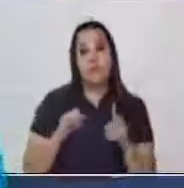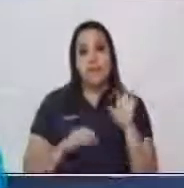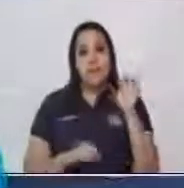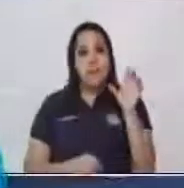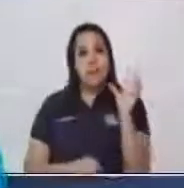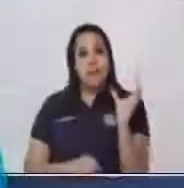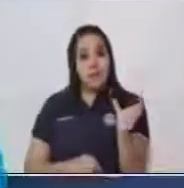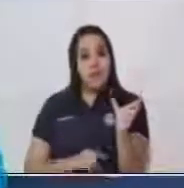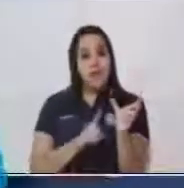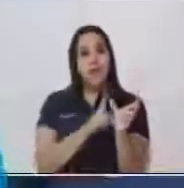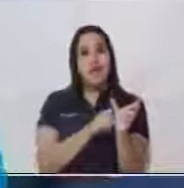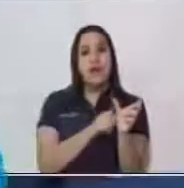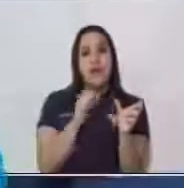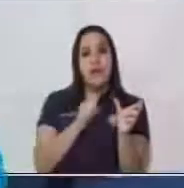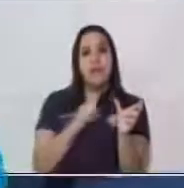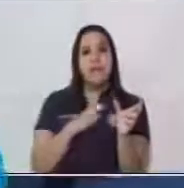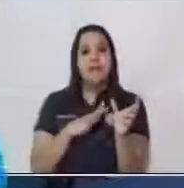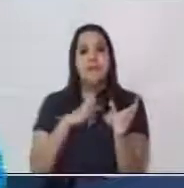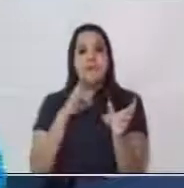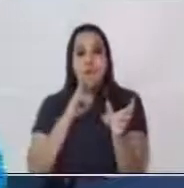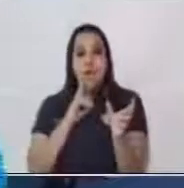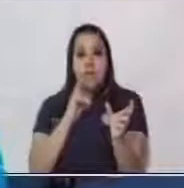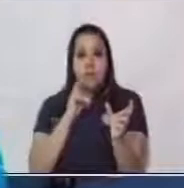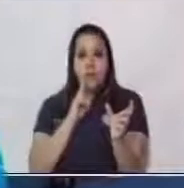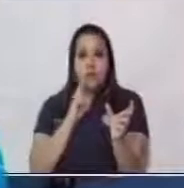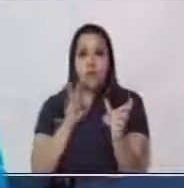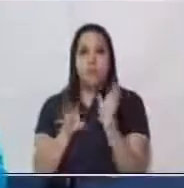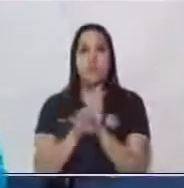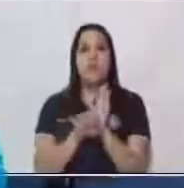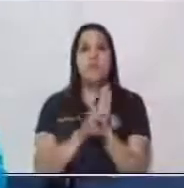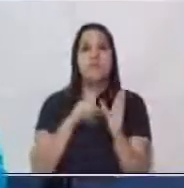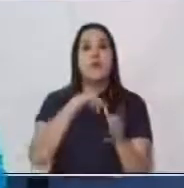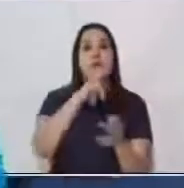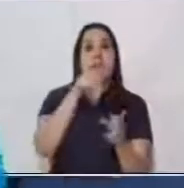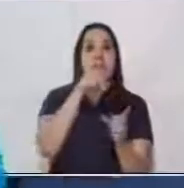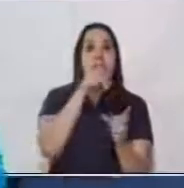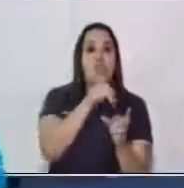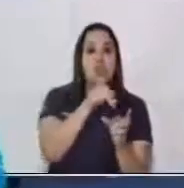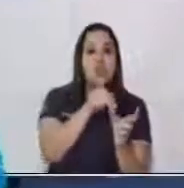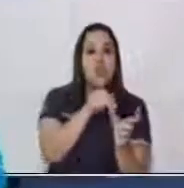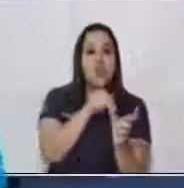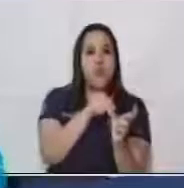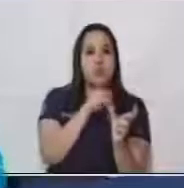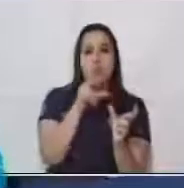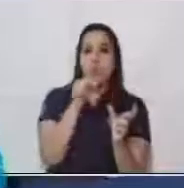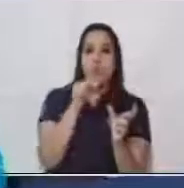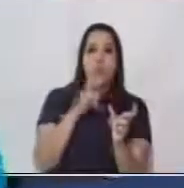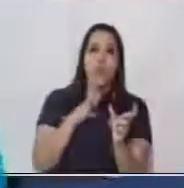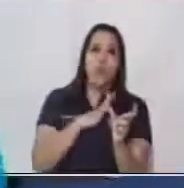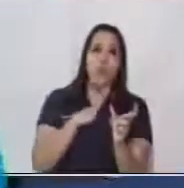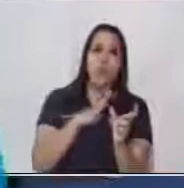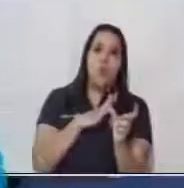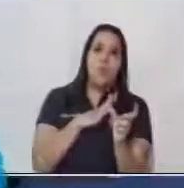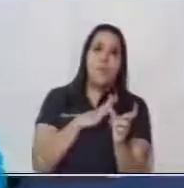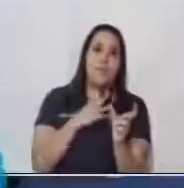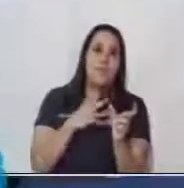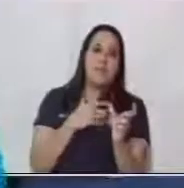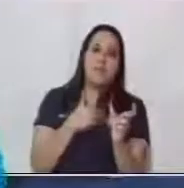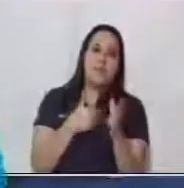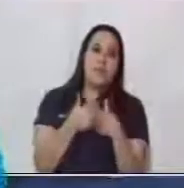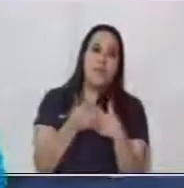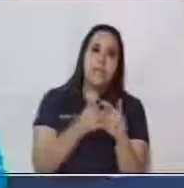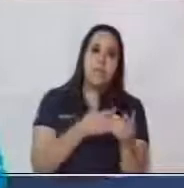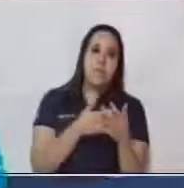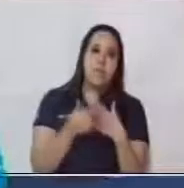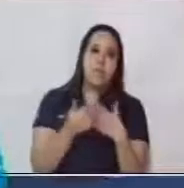el predicado es verbal, o sea que el núcleo es un verbo no copulativo, es decir, cualquiera que